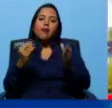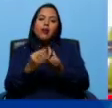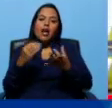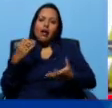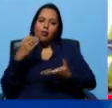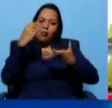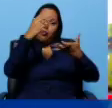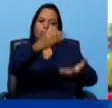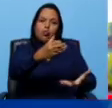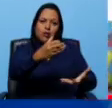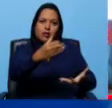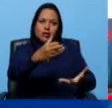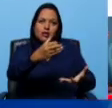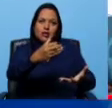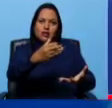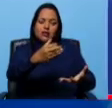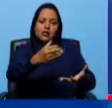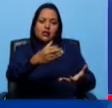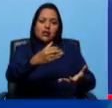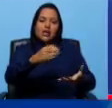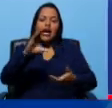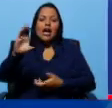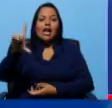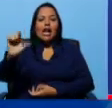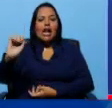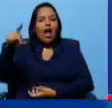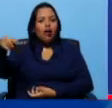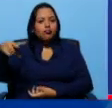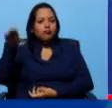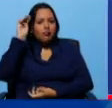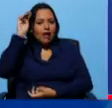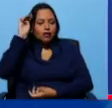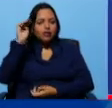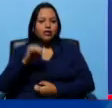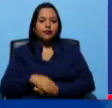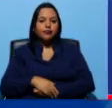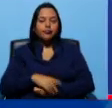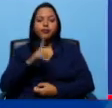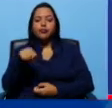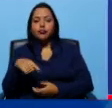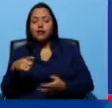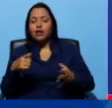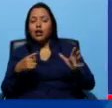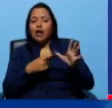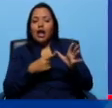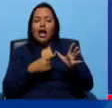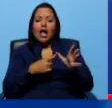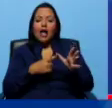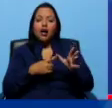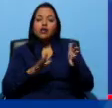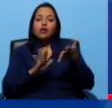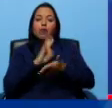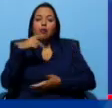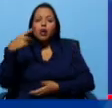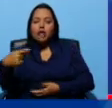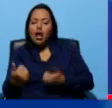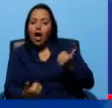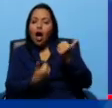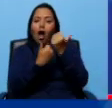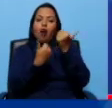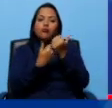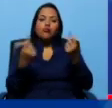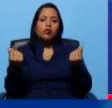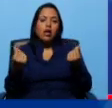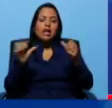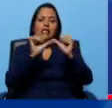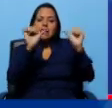CLAP magisterial, el CLAP magisterial. Igual el tema de la política crediticia a través de